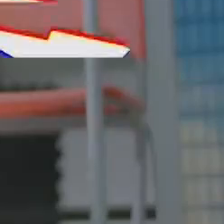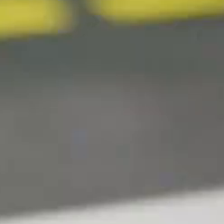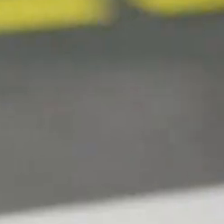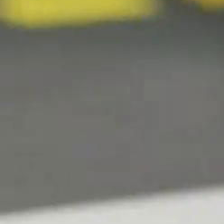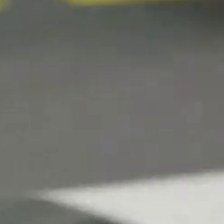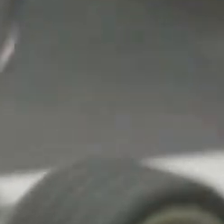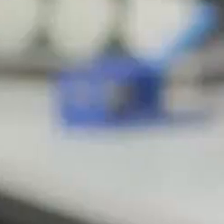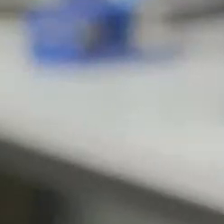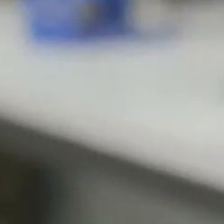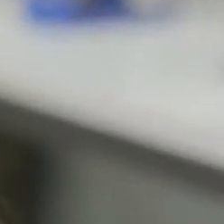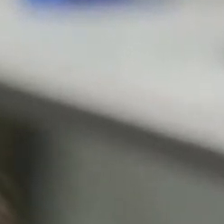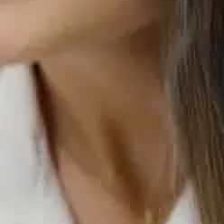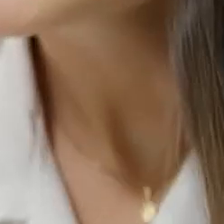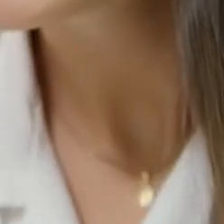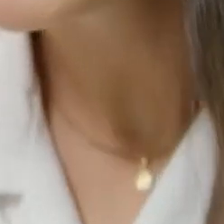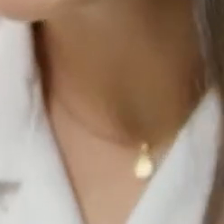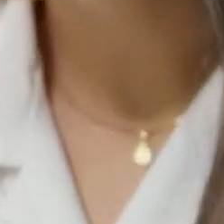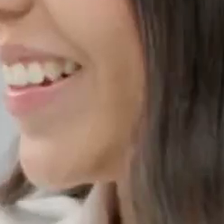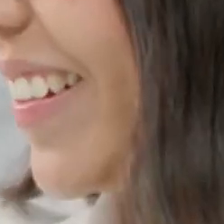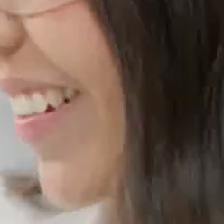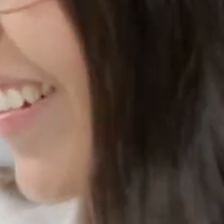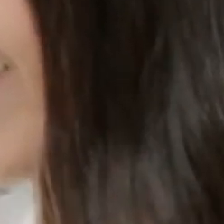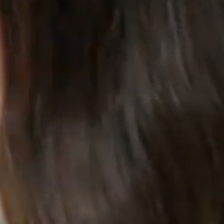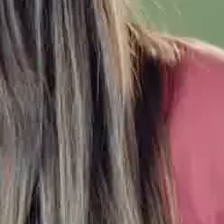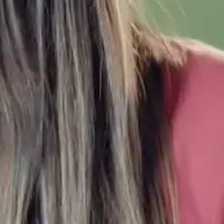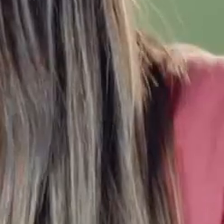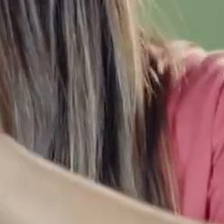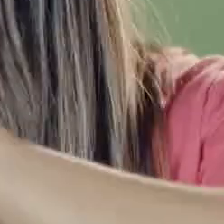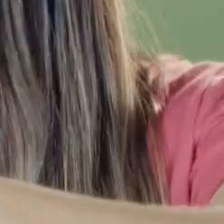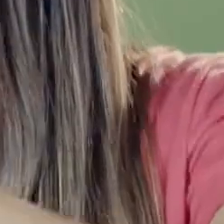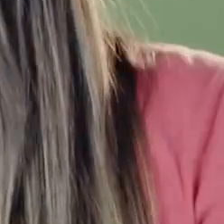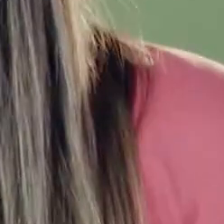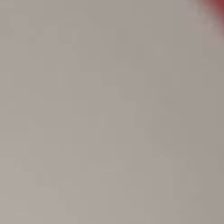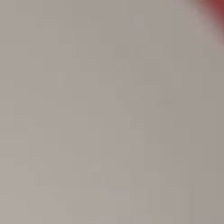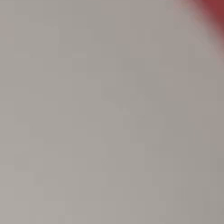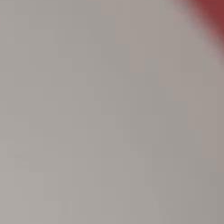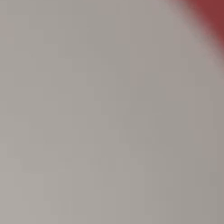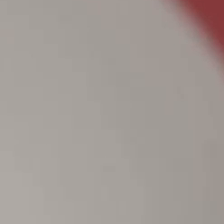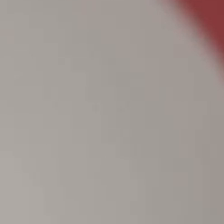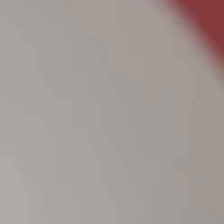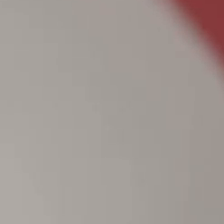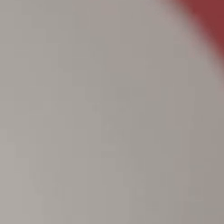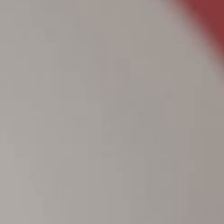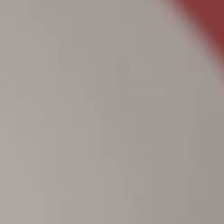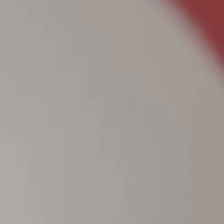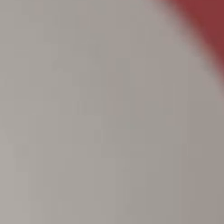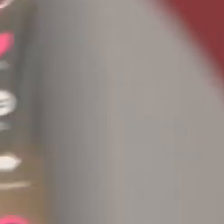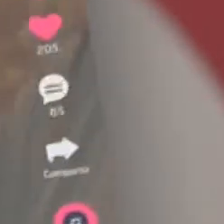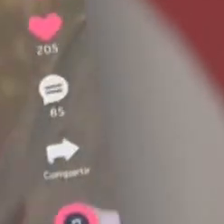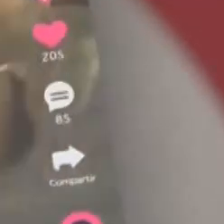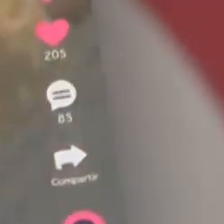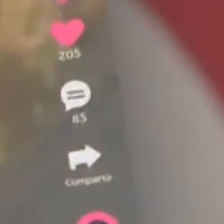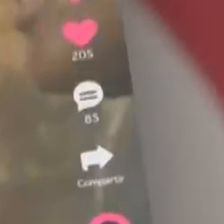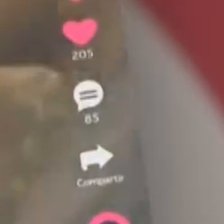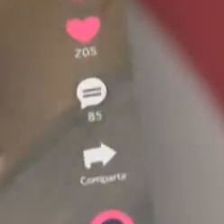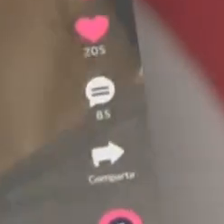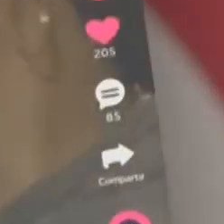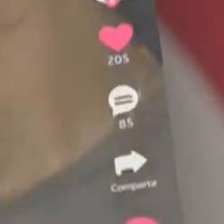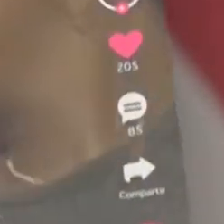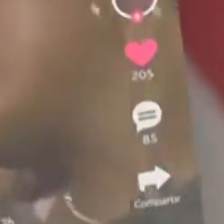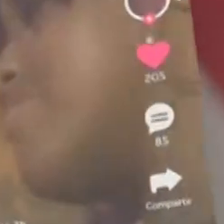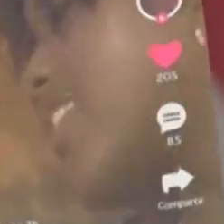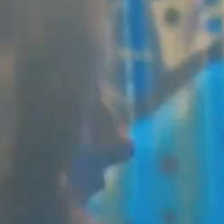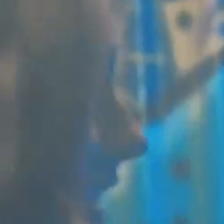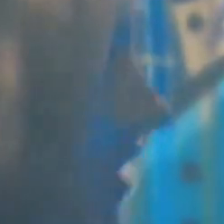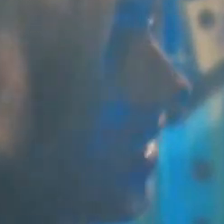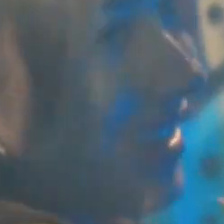Esa forma tan auténtica de hacer que las cosas pasen. De vibrar al ritmo de lo que te apasiona para transformar tu entorno. El